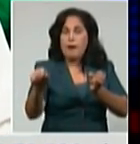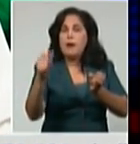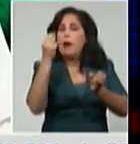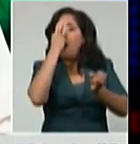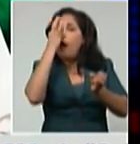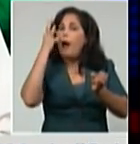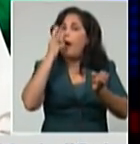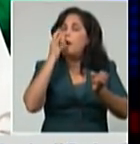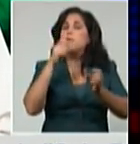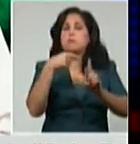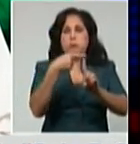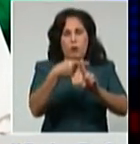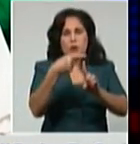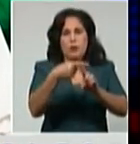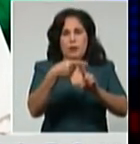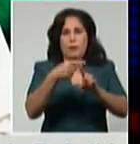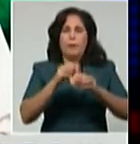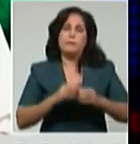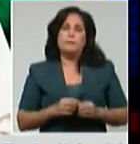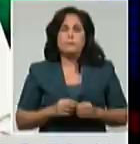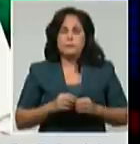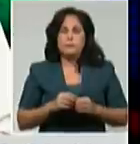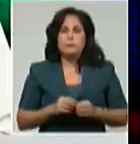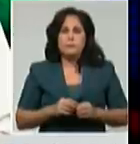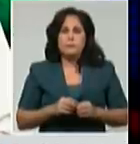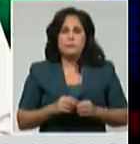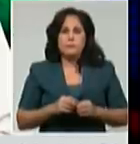la COVID-19.